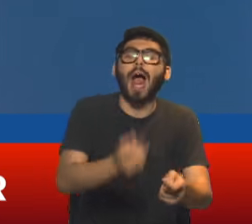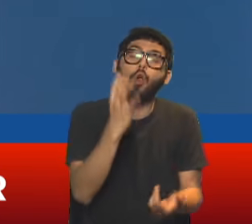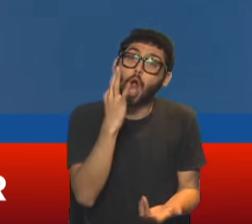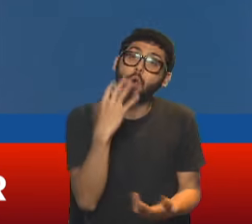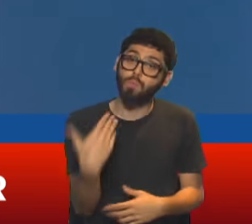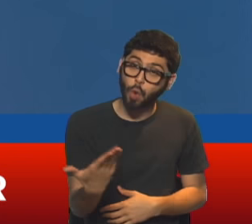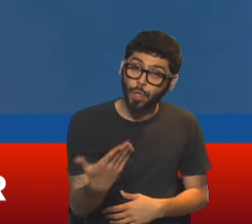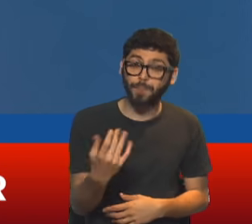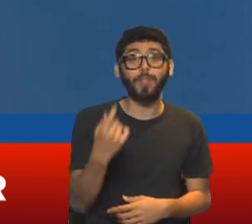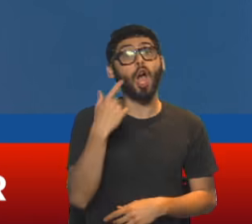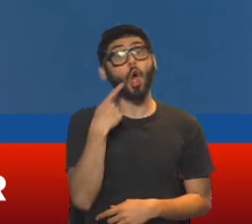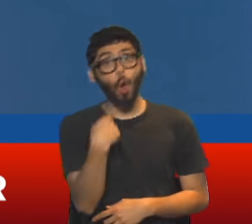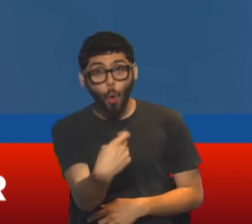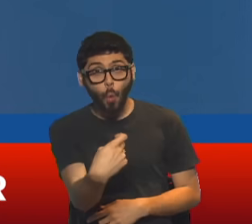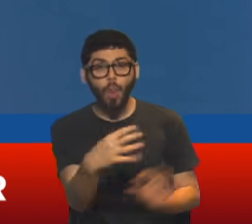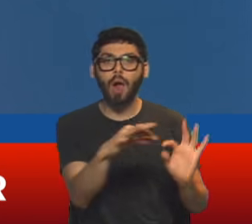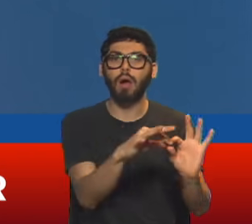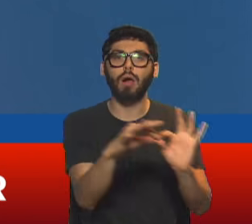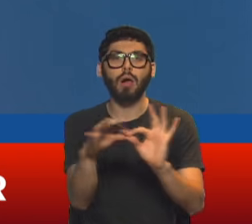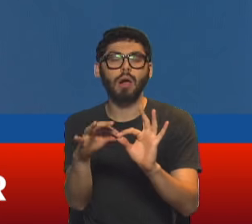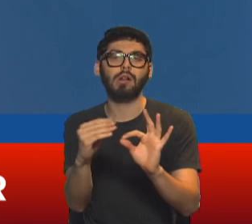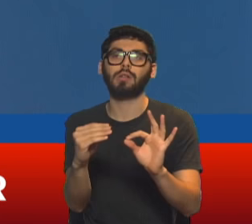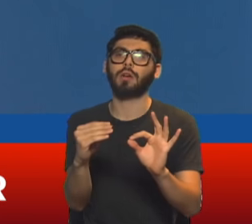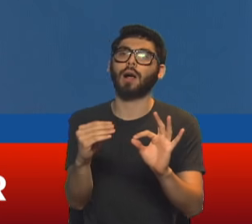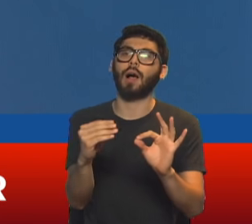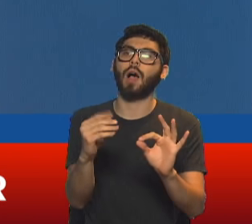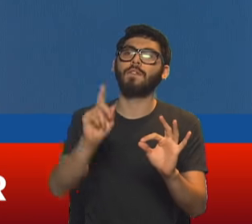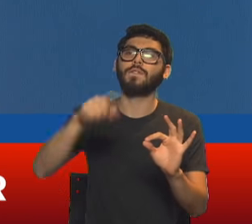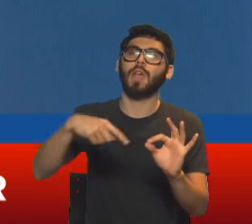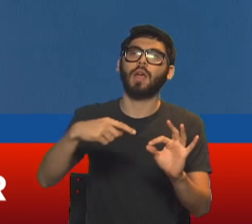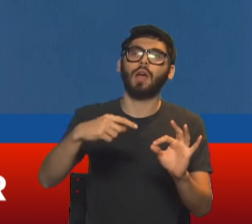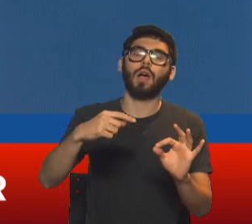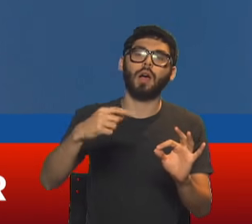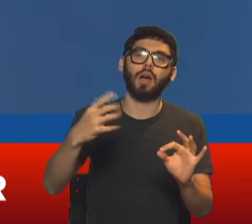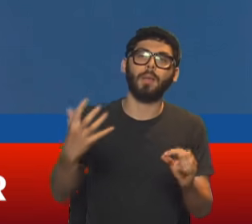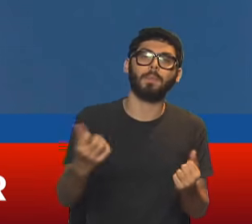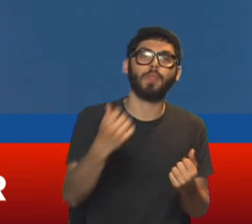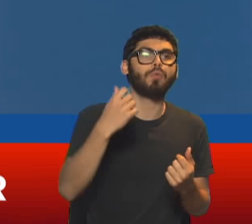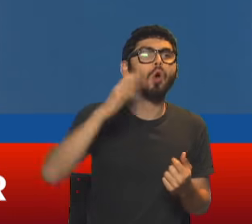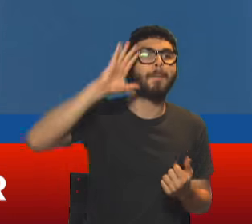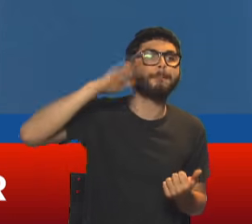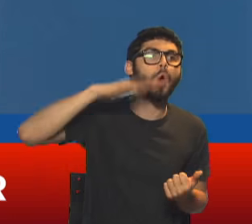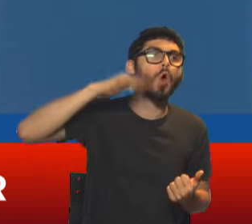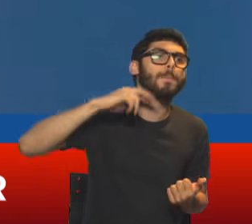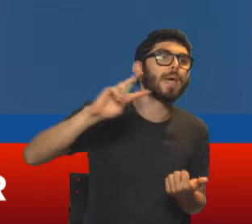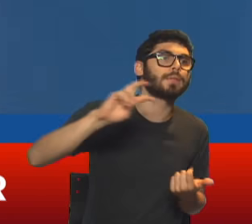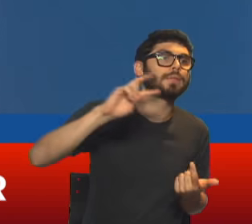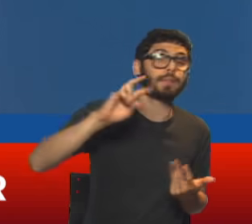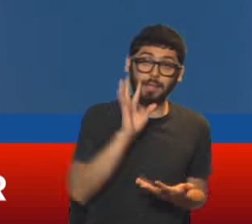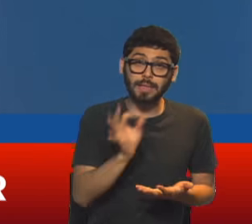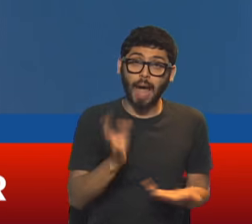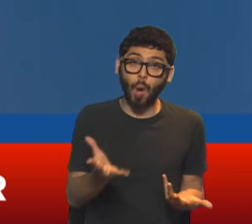puedes tener una cantidad de certezas en tu vida en relación al ingreso que vas teniendo todo eso es